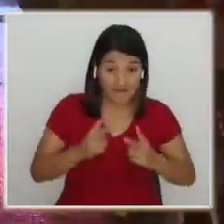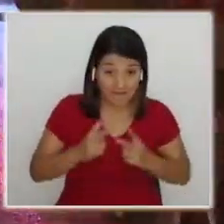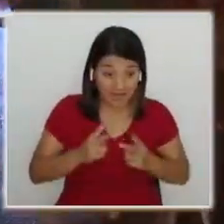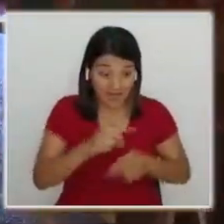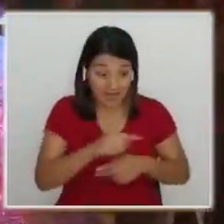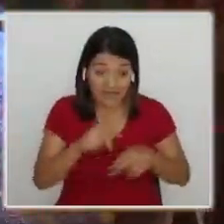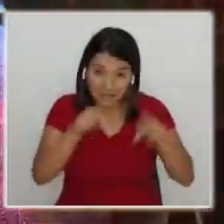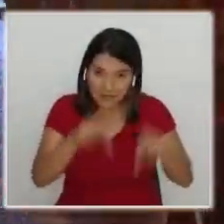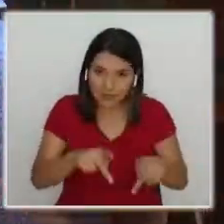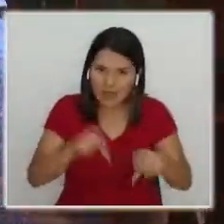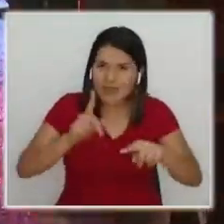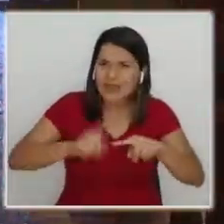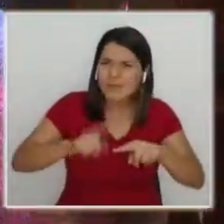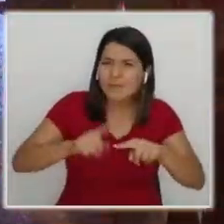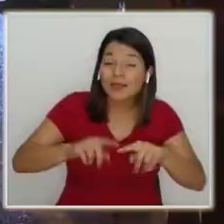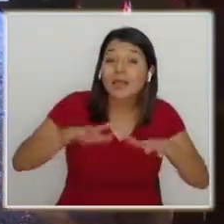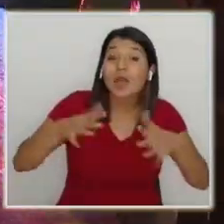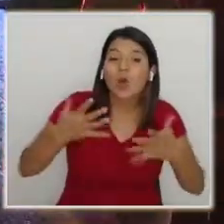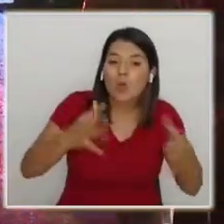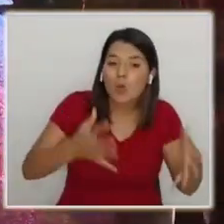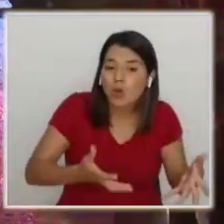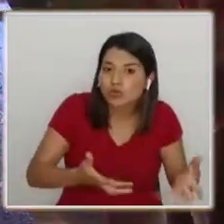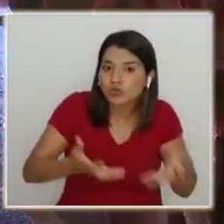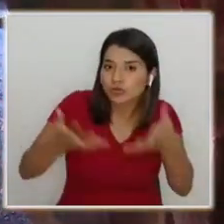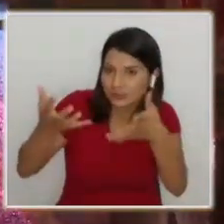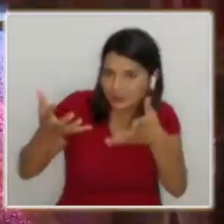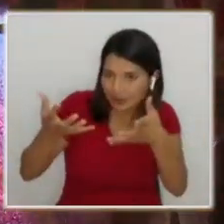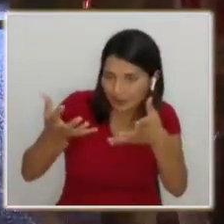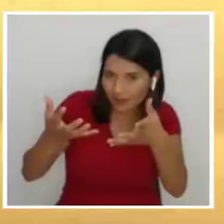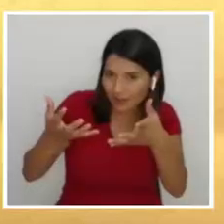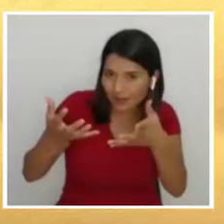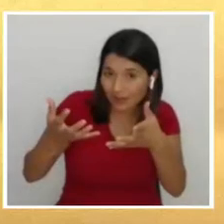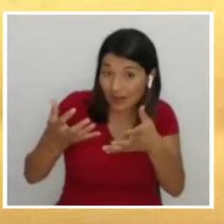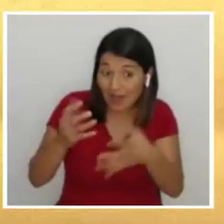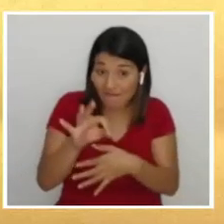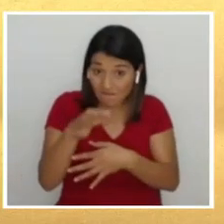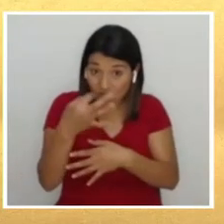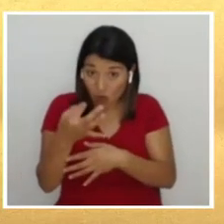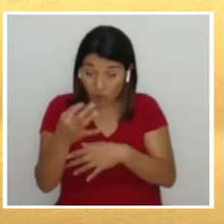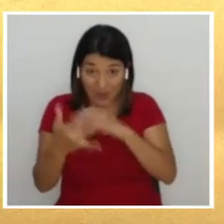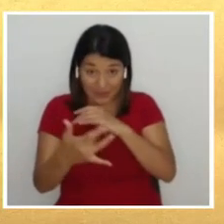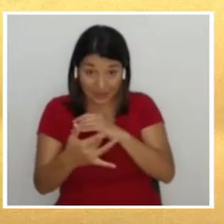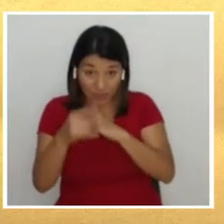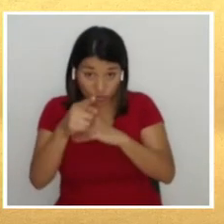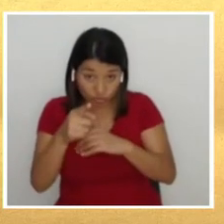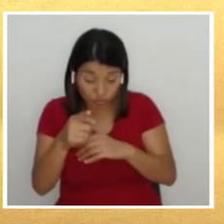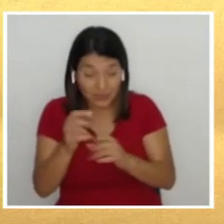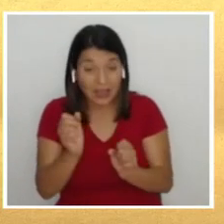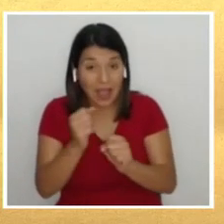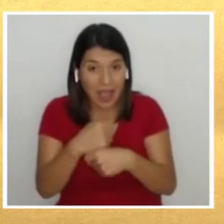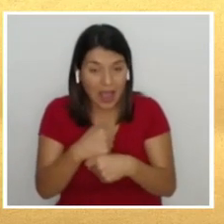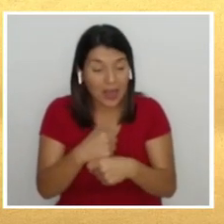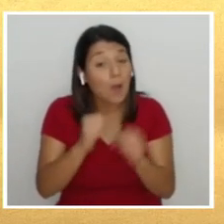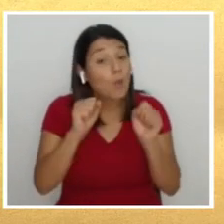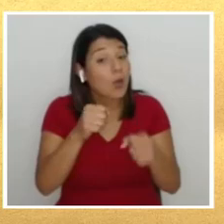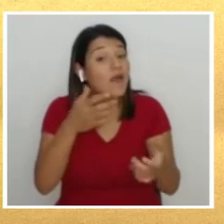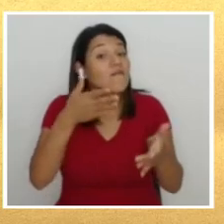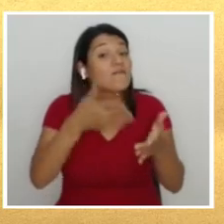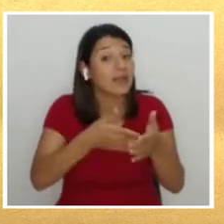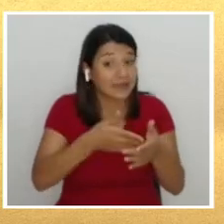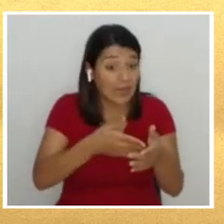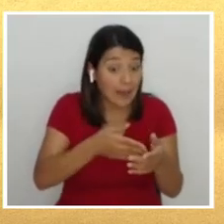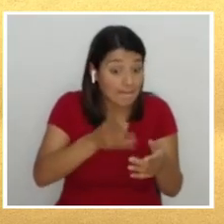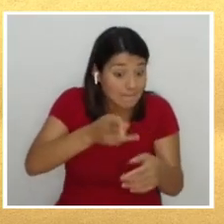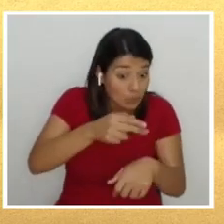paciente, de la forma como lo hagas, le va a afectar a corto, a mediano o a largo plazo en la salud de las personas.